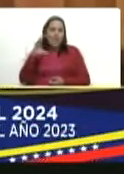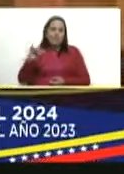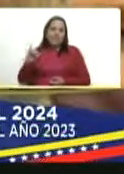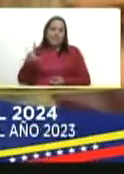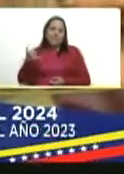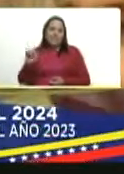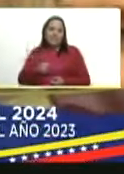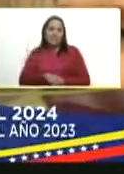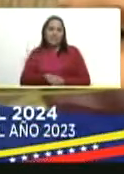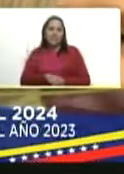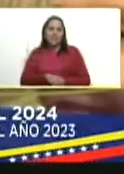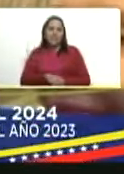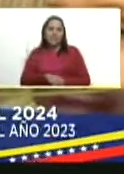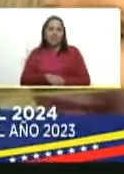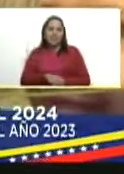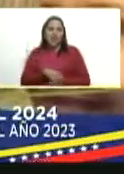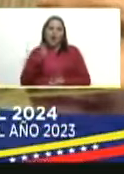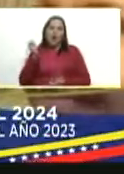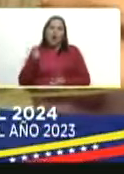Magistrada de mi corazón.